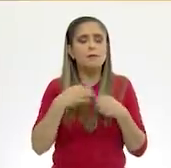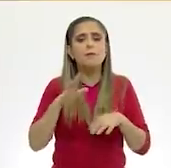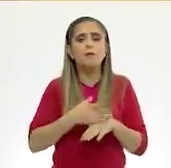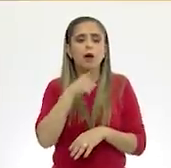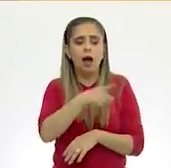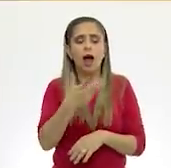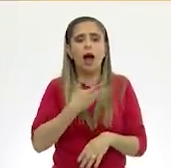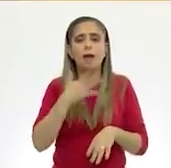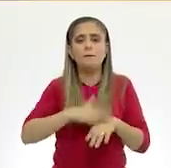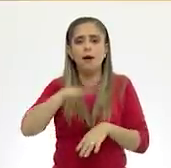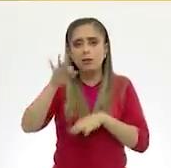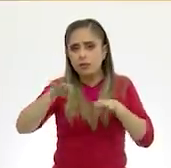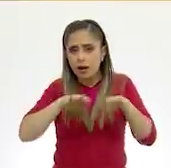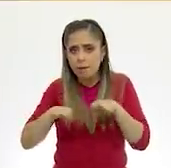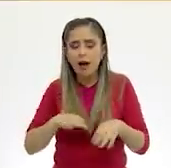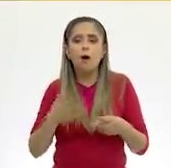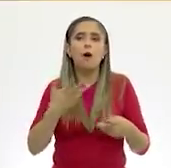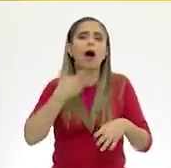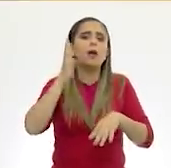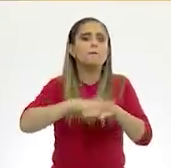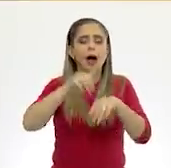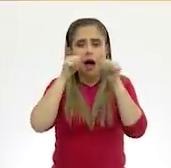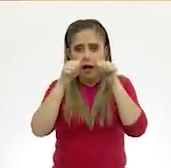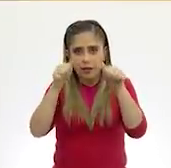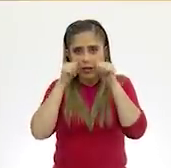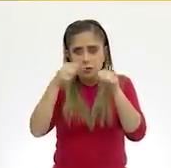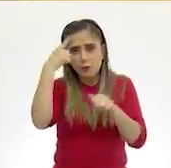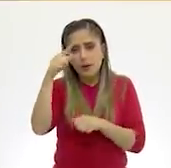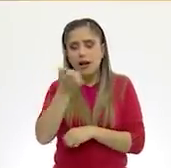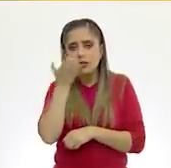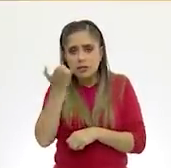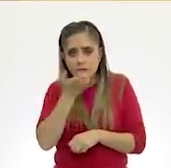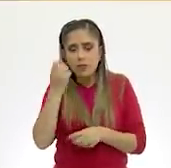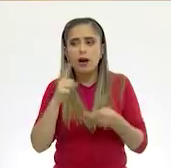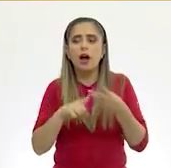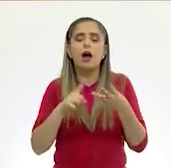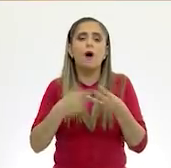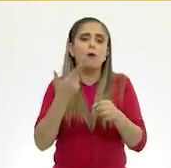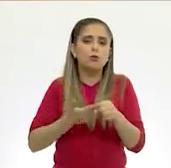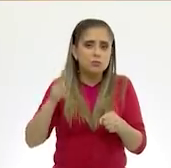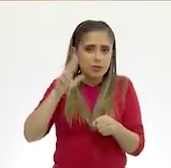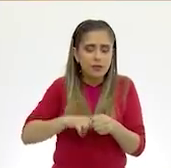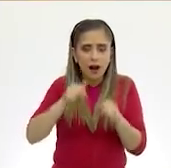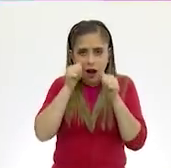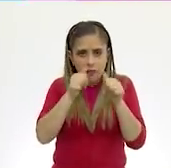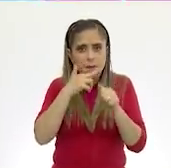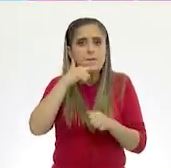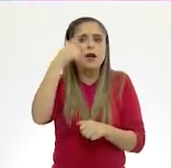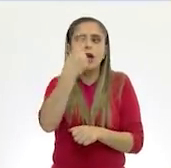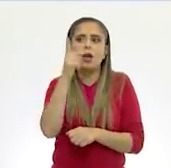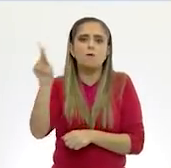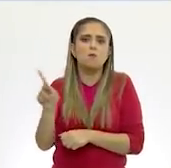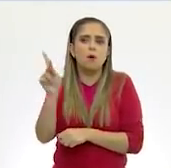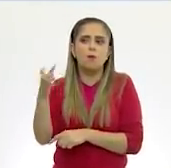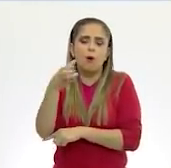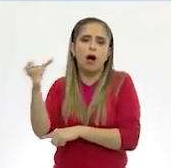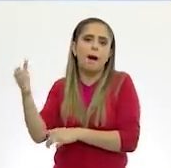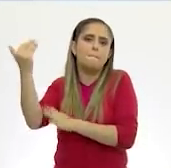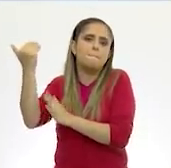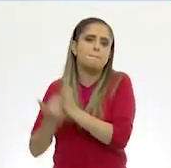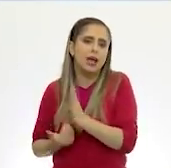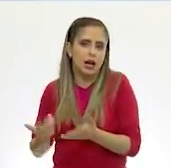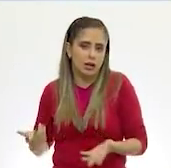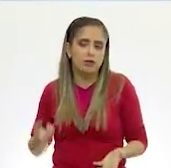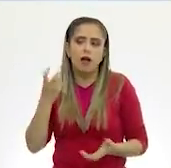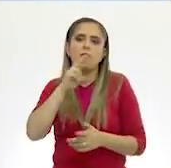empleos, hay acceso a servicios públicos como escuelas y hospitales y muchas otras cosas más. Maestro,